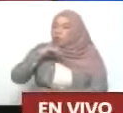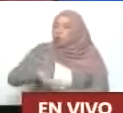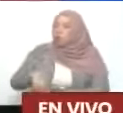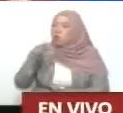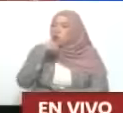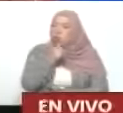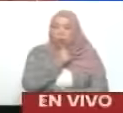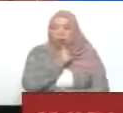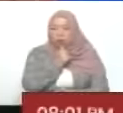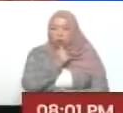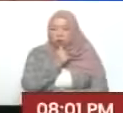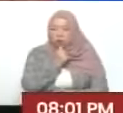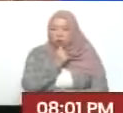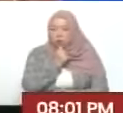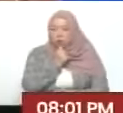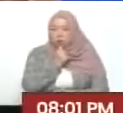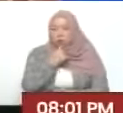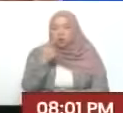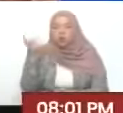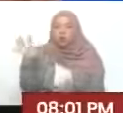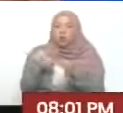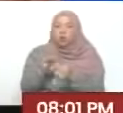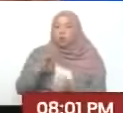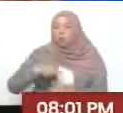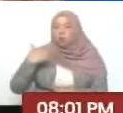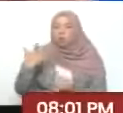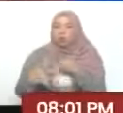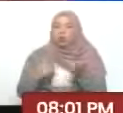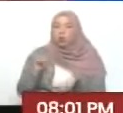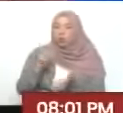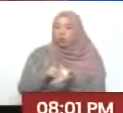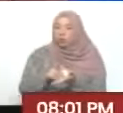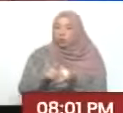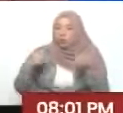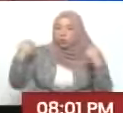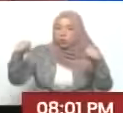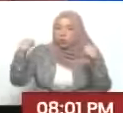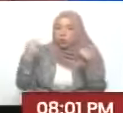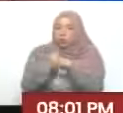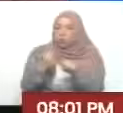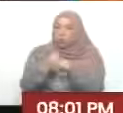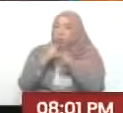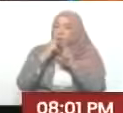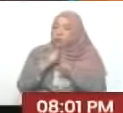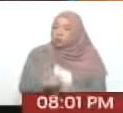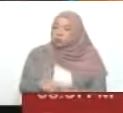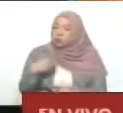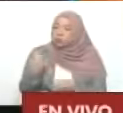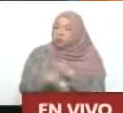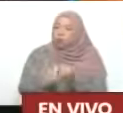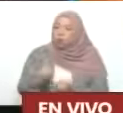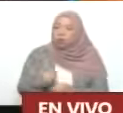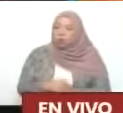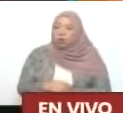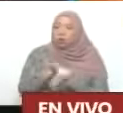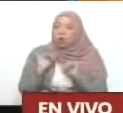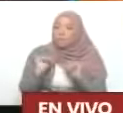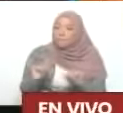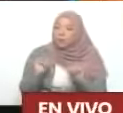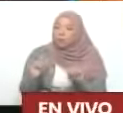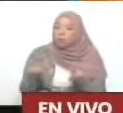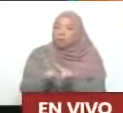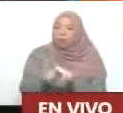alternativa. El neoliberalismo es lo único que se puede aplicar. Y mira lo que resultó el neoliberalismo. Lo mismo está haciendo